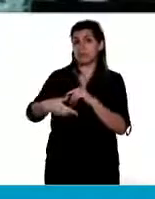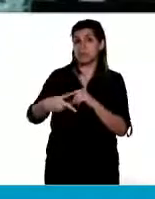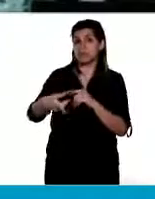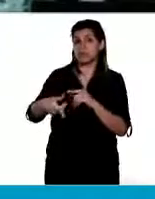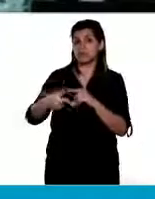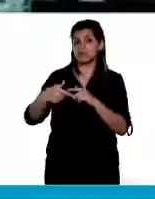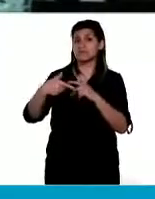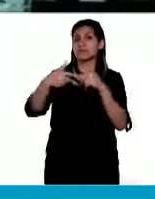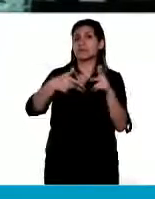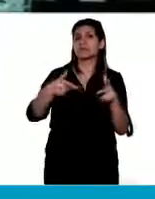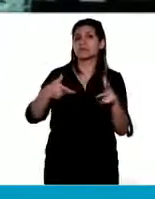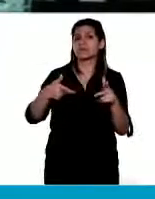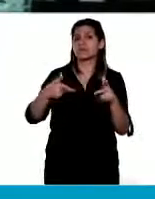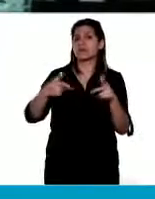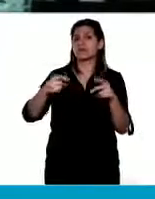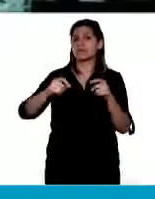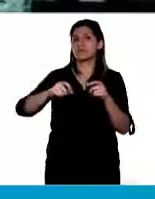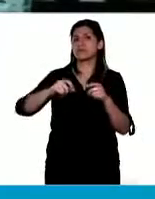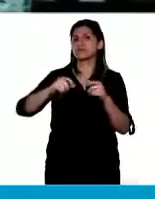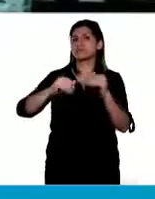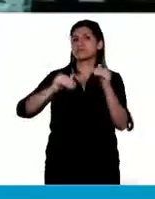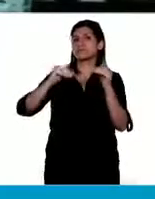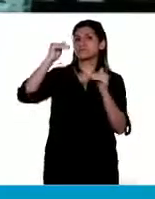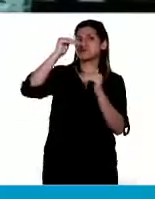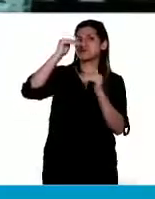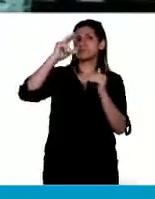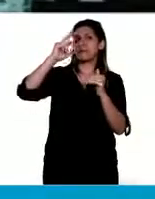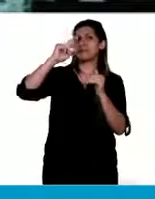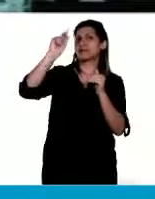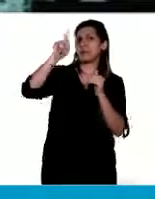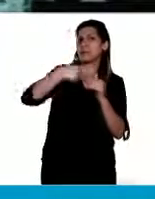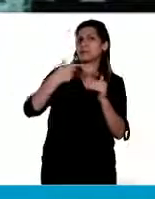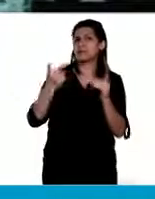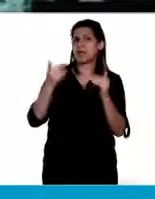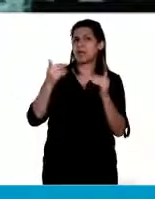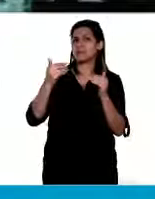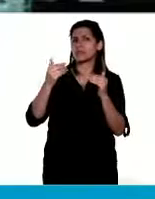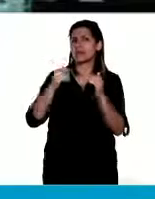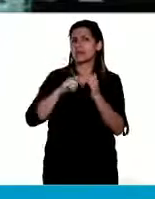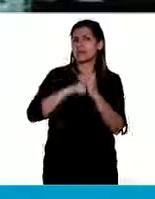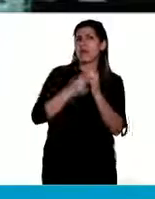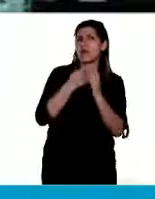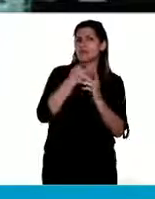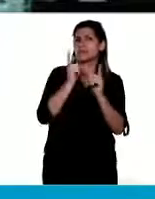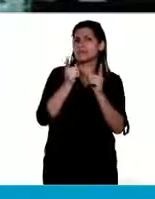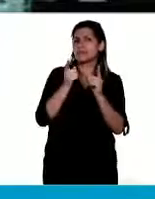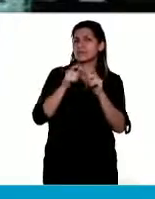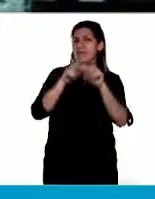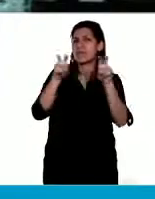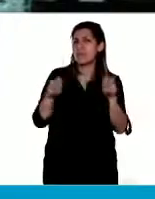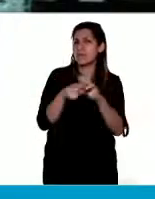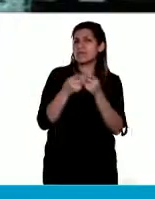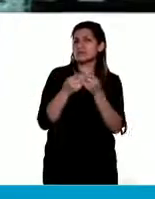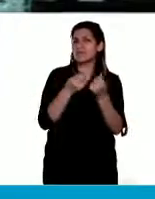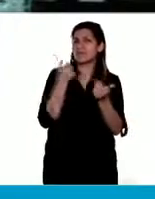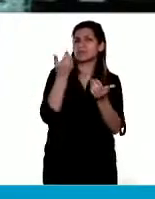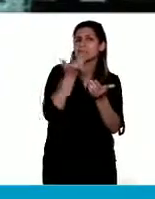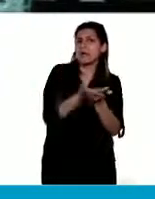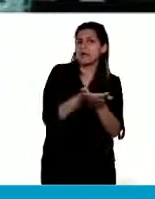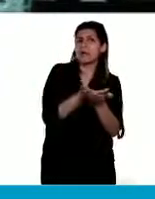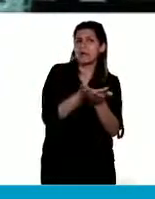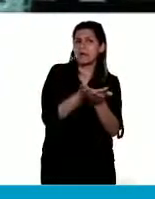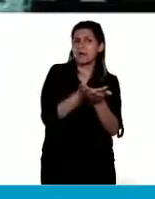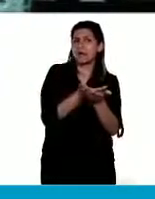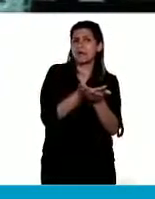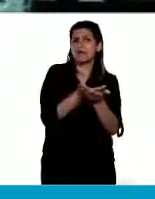un incremento del 30%, hasta produciendo un desbarajuste del propio presupuesto presentado por el